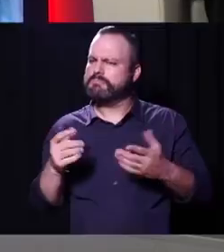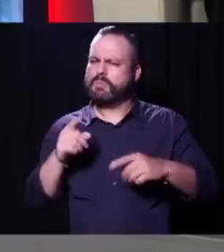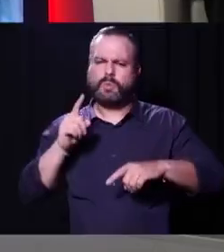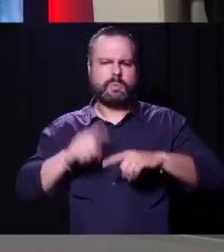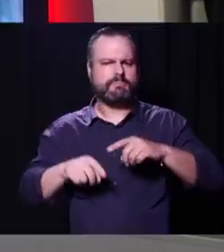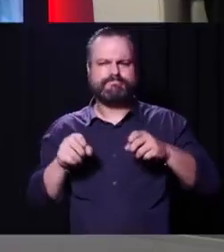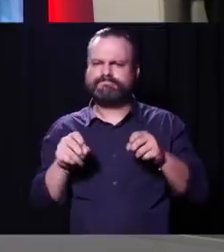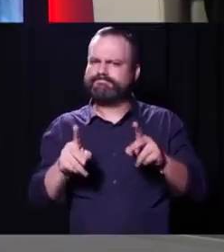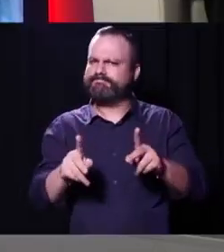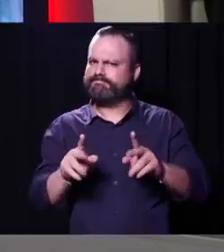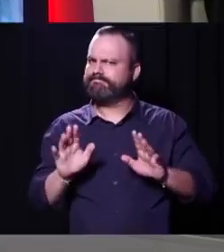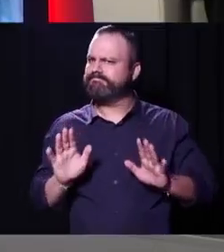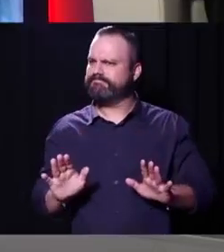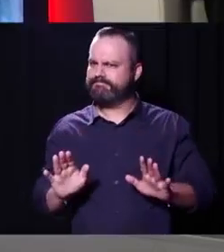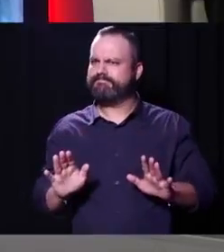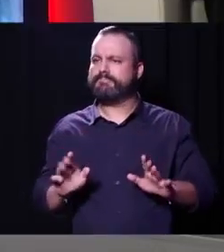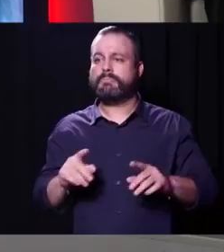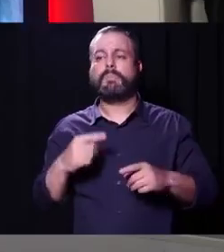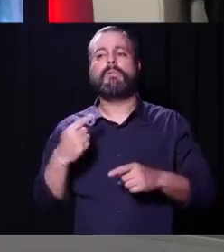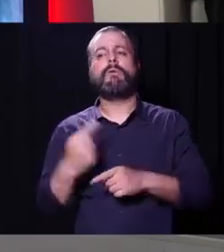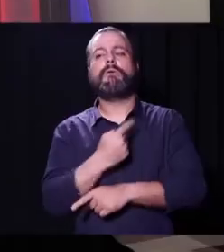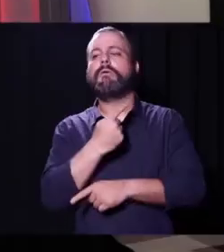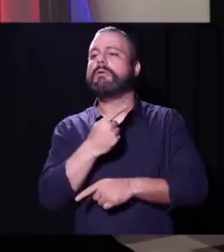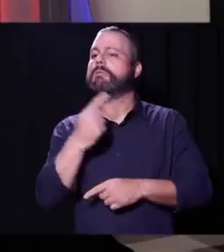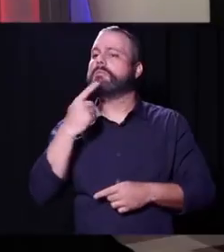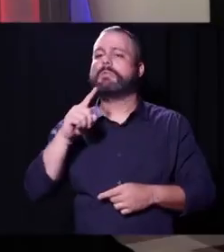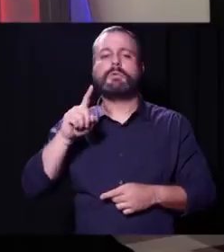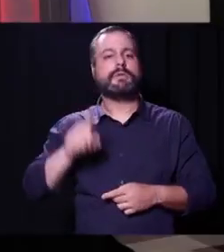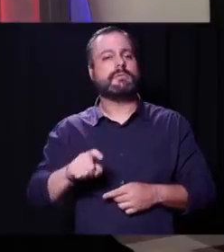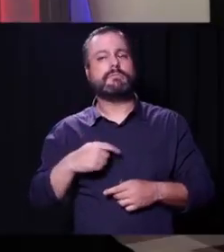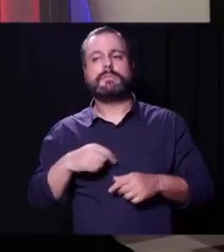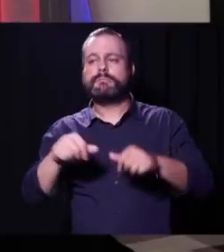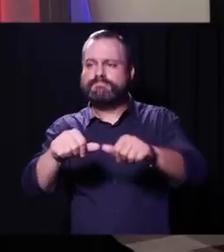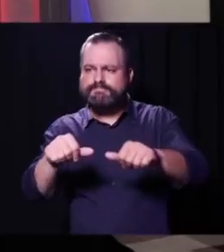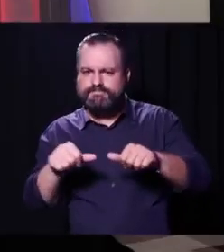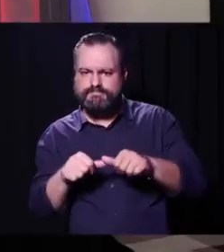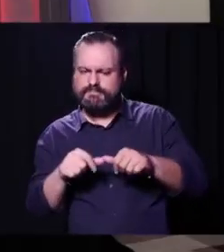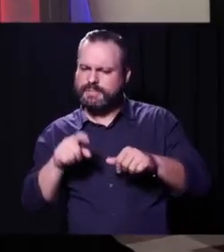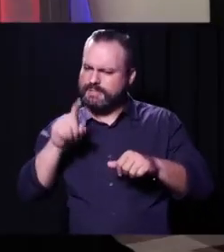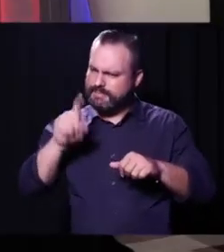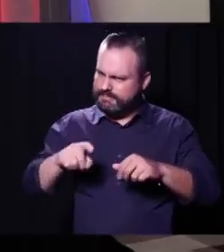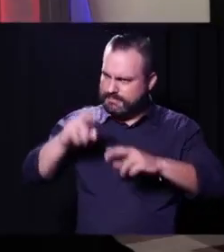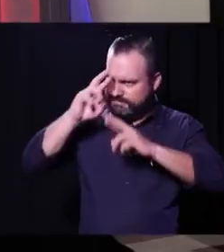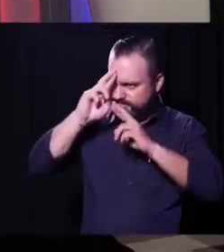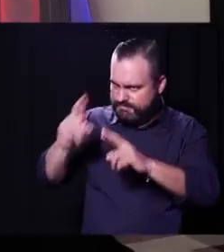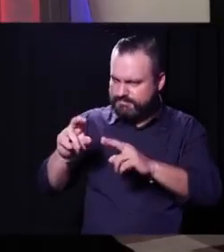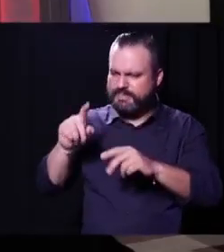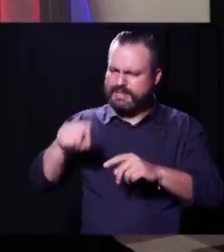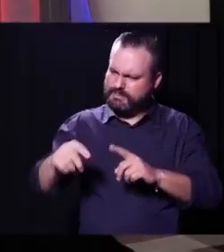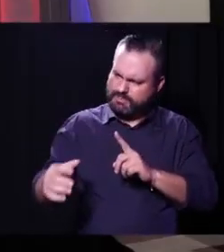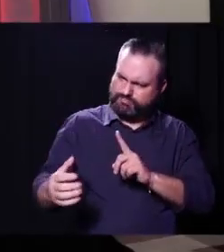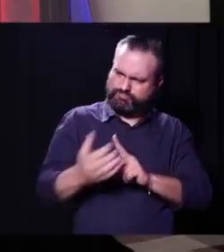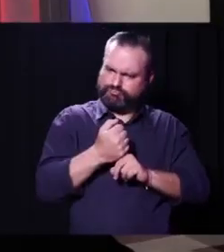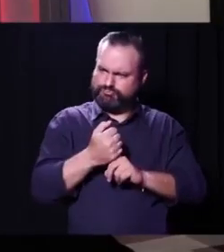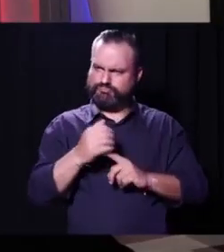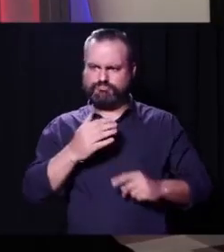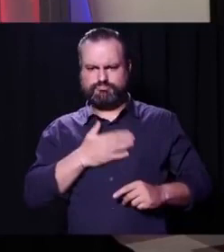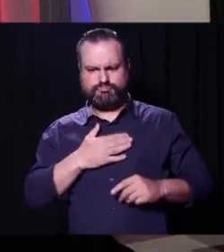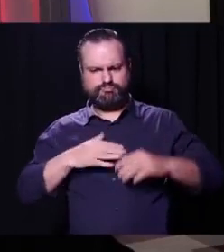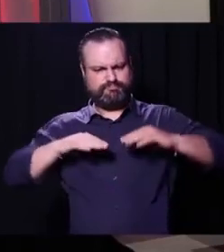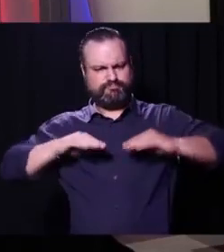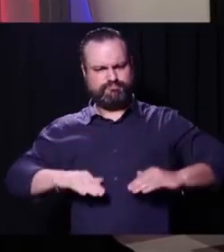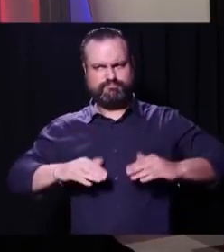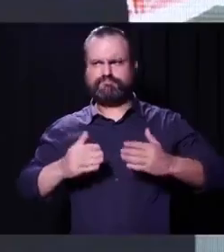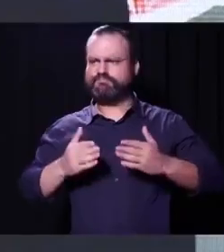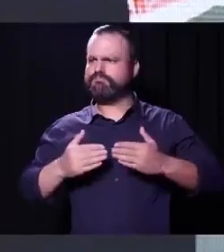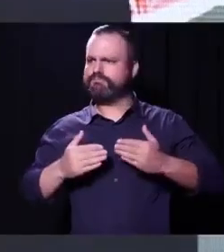administración. Sí, bueno, es la administración, pero nosotros tenemos que hacernos respetar. Yo al inicio hablé de que tenemos que defender los intereses del país. Y lo que ha estado haciendo Colombia, que es